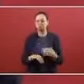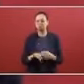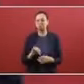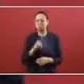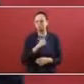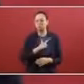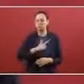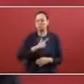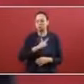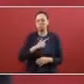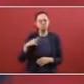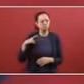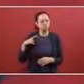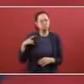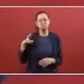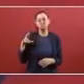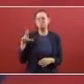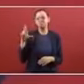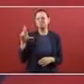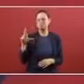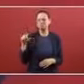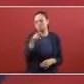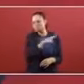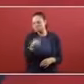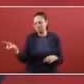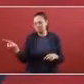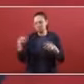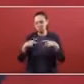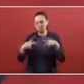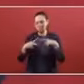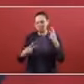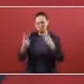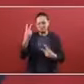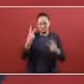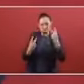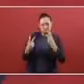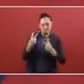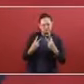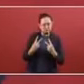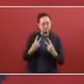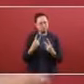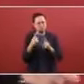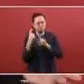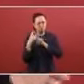dispuestos a someternos al escrutinio público.